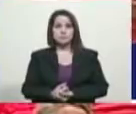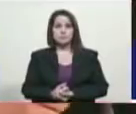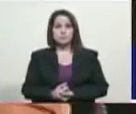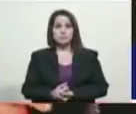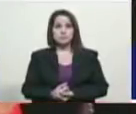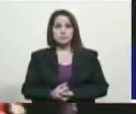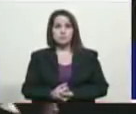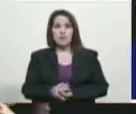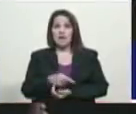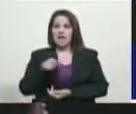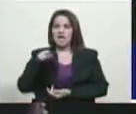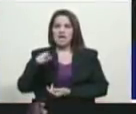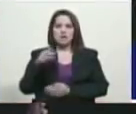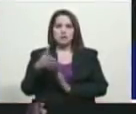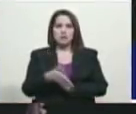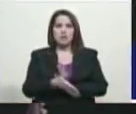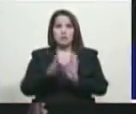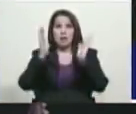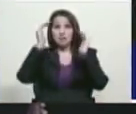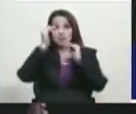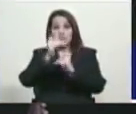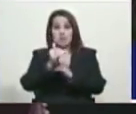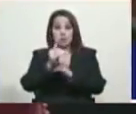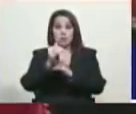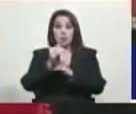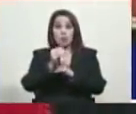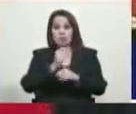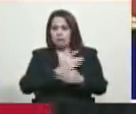Esto tiene que ser atendido, valorado.